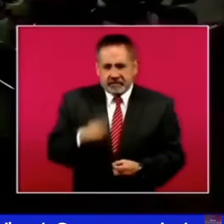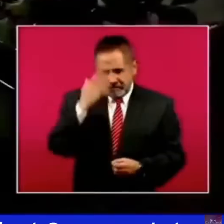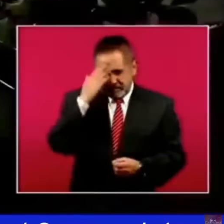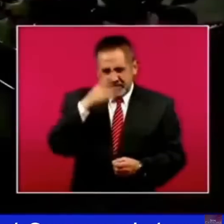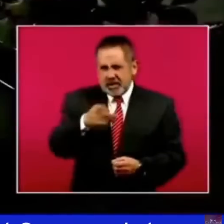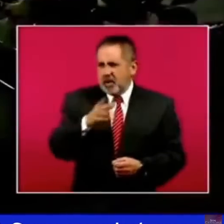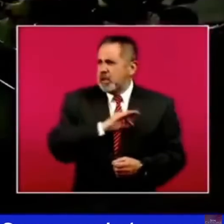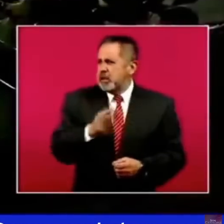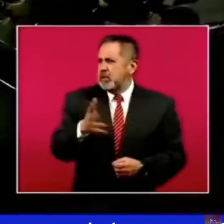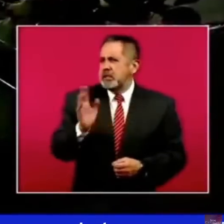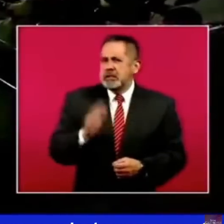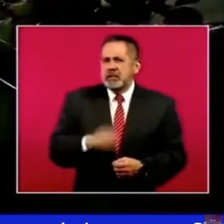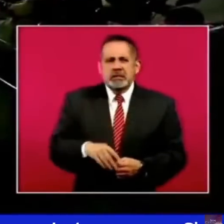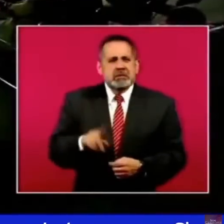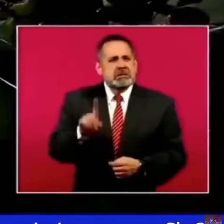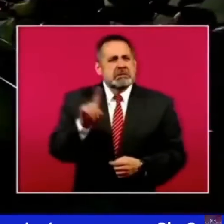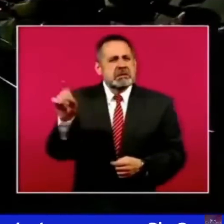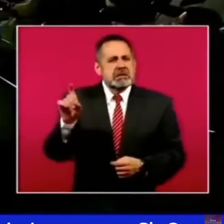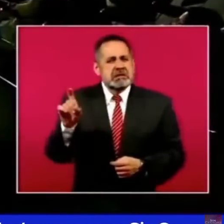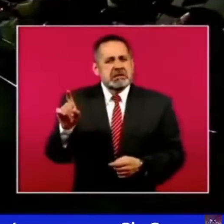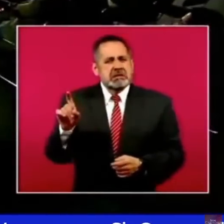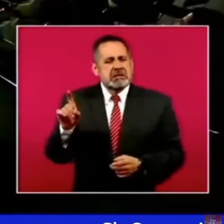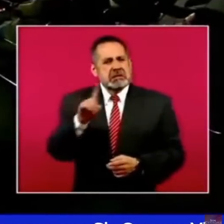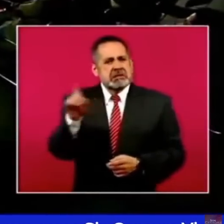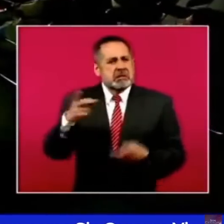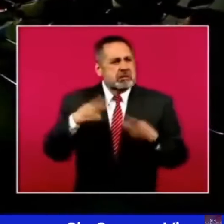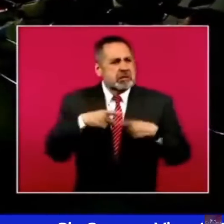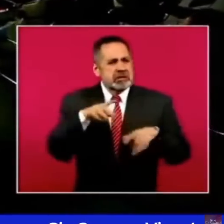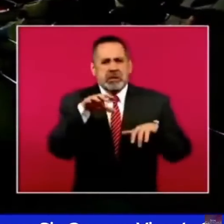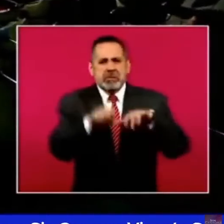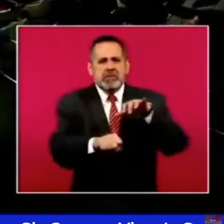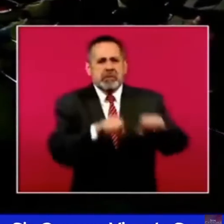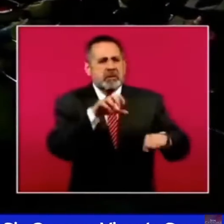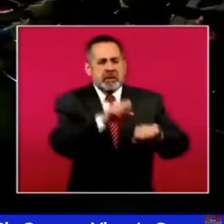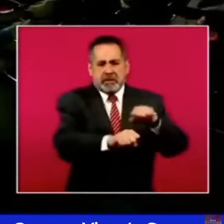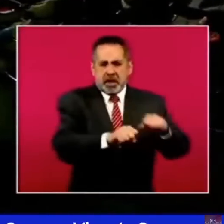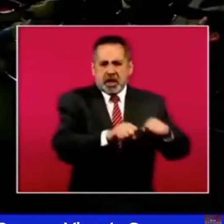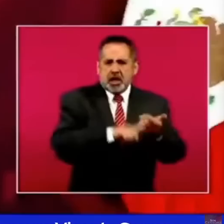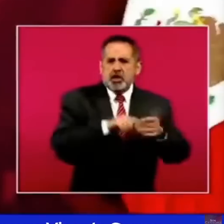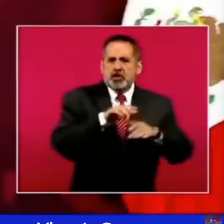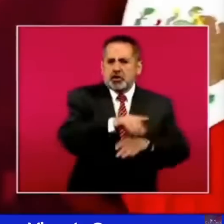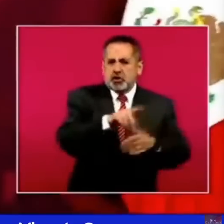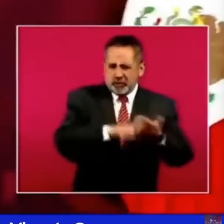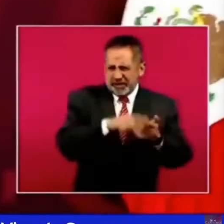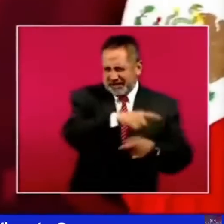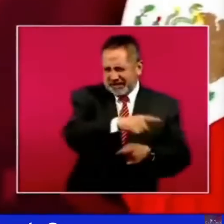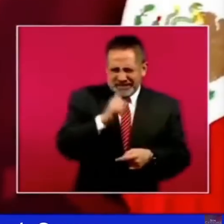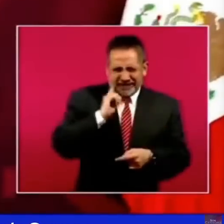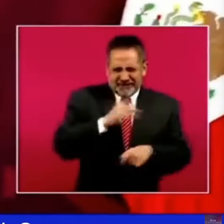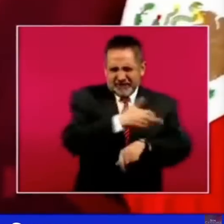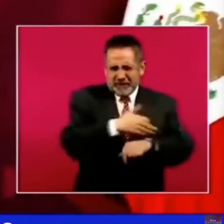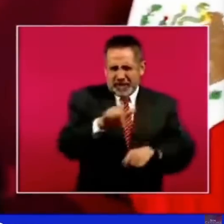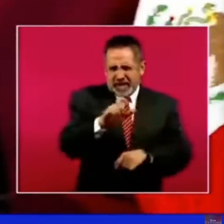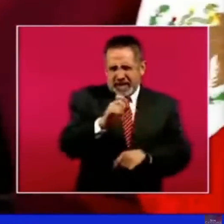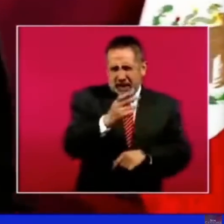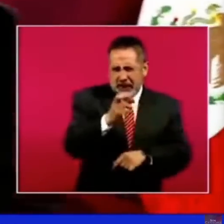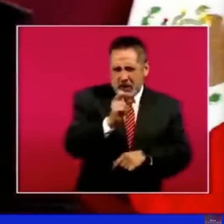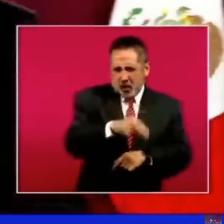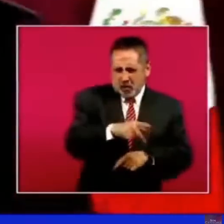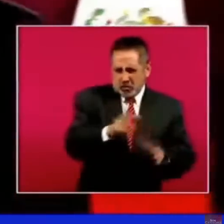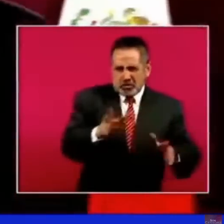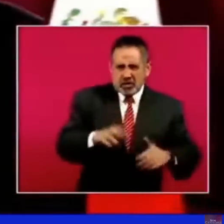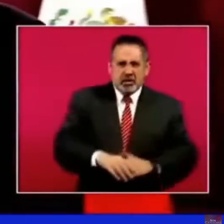pues cerca de 100 detenidos en el caso de Bavispe. Sí, cerca de